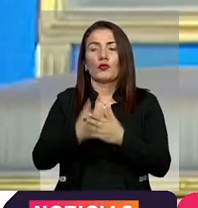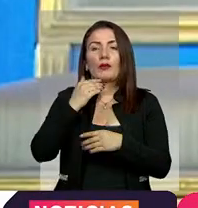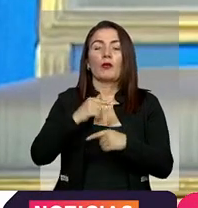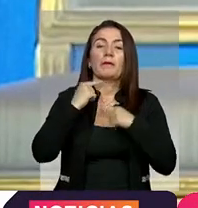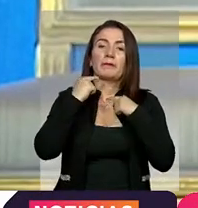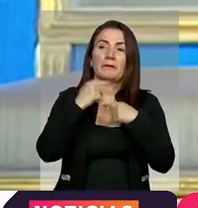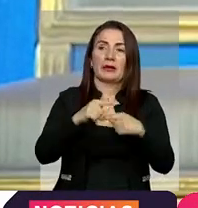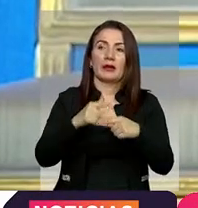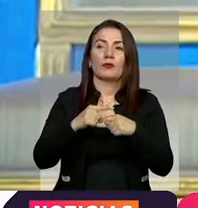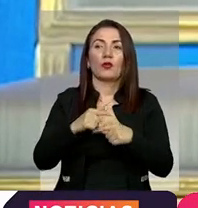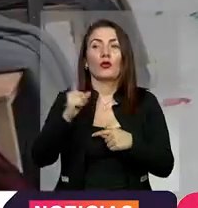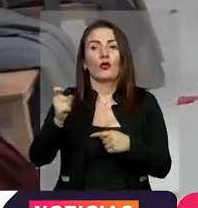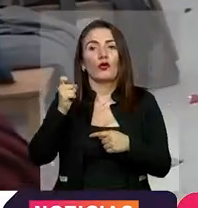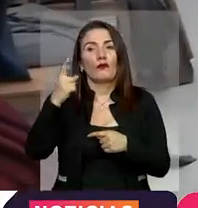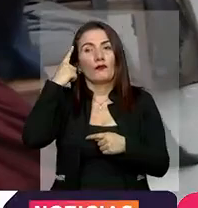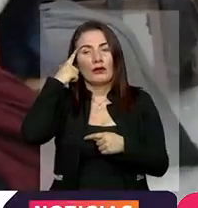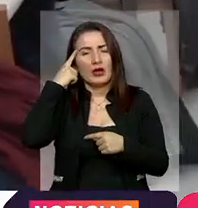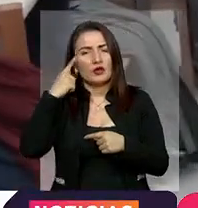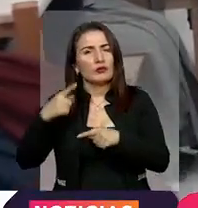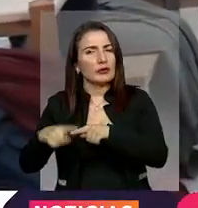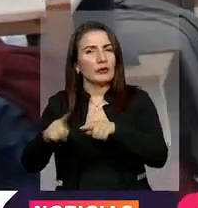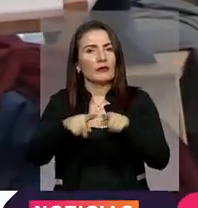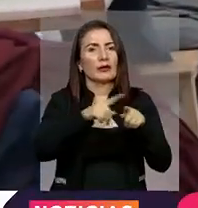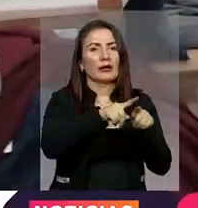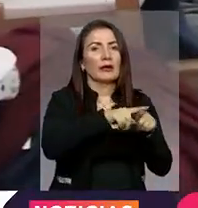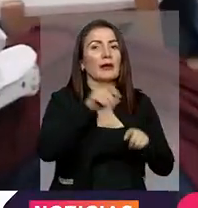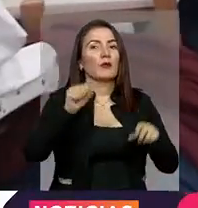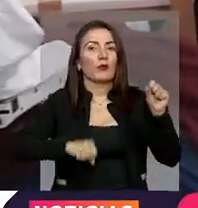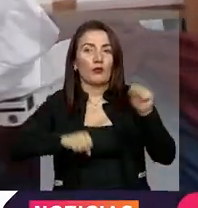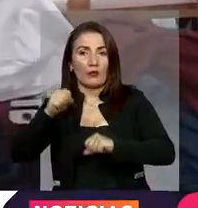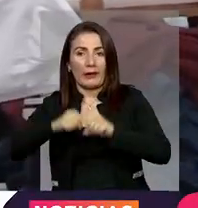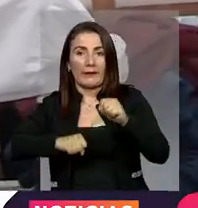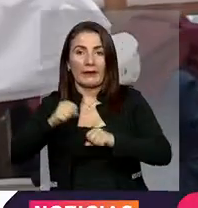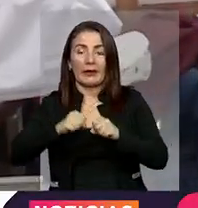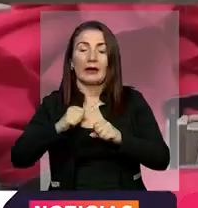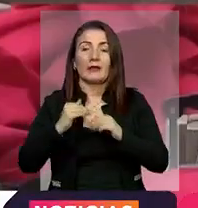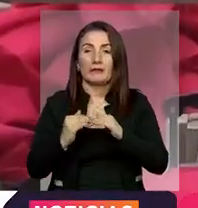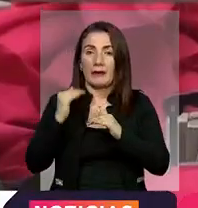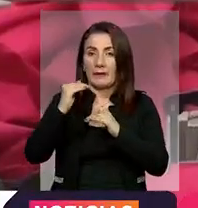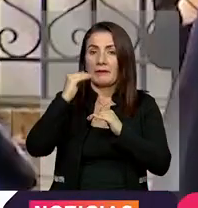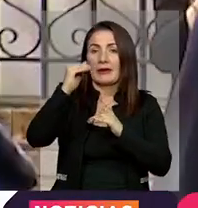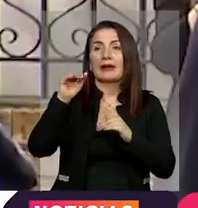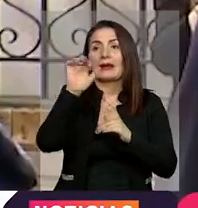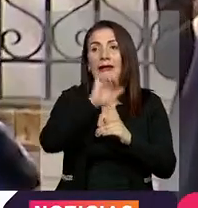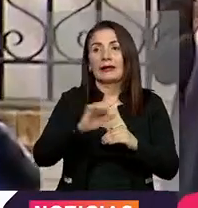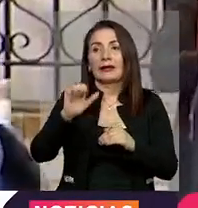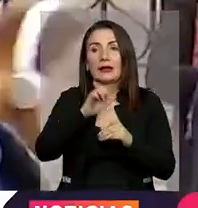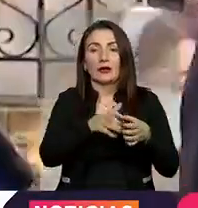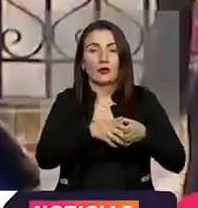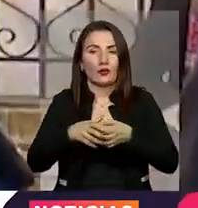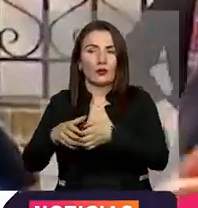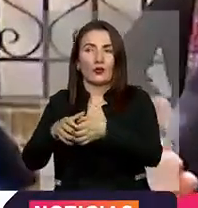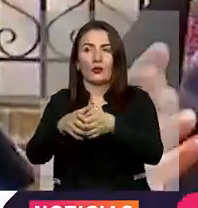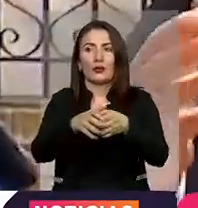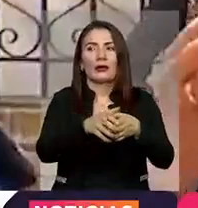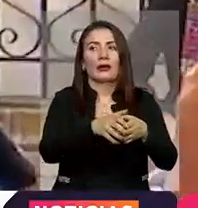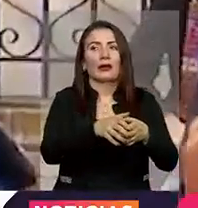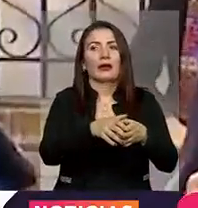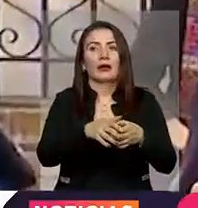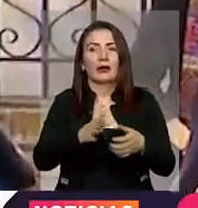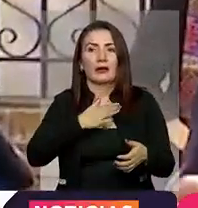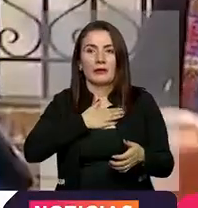mínimo, el gobierno estableció parámetros para evitar una posible escalada alcista a partir de enero. Cada organismo del Estado de